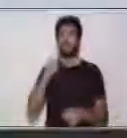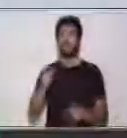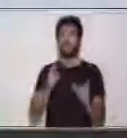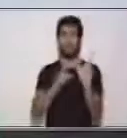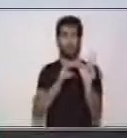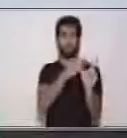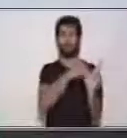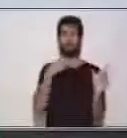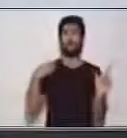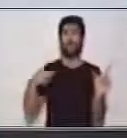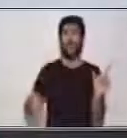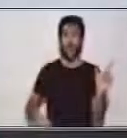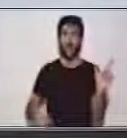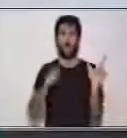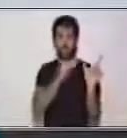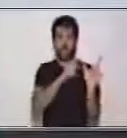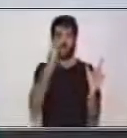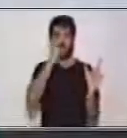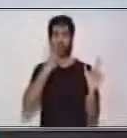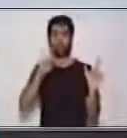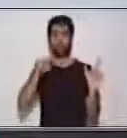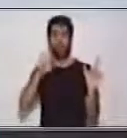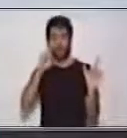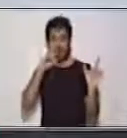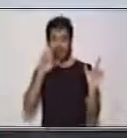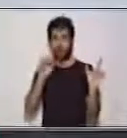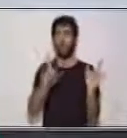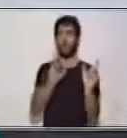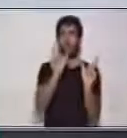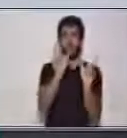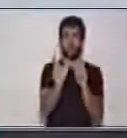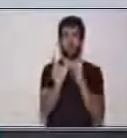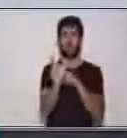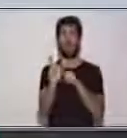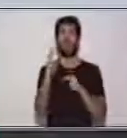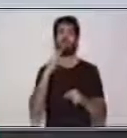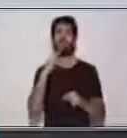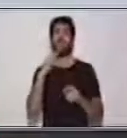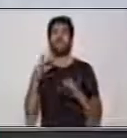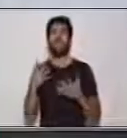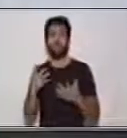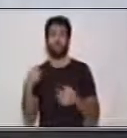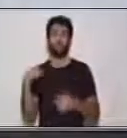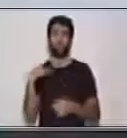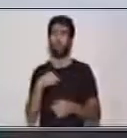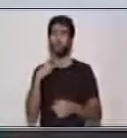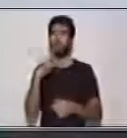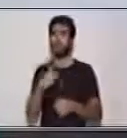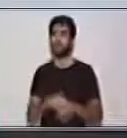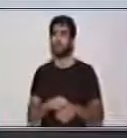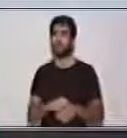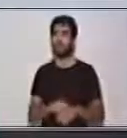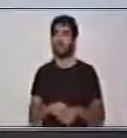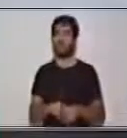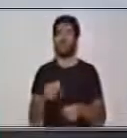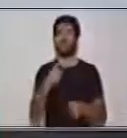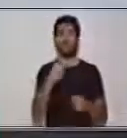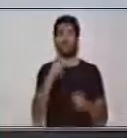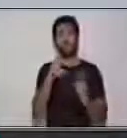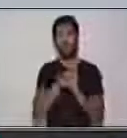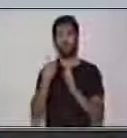un pronombre y está la acción o verbo. No decimos nosotros